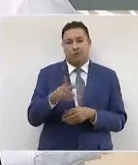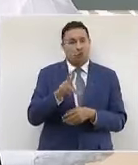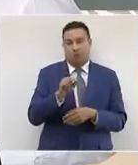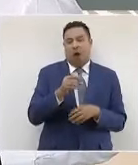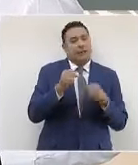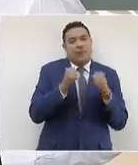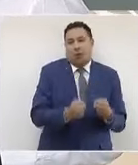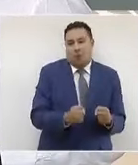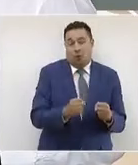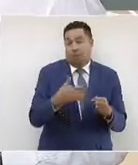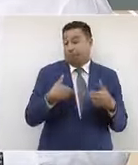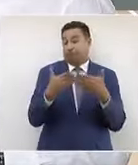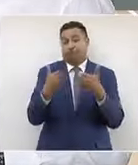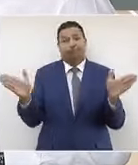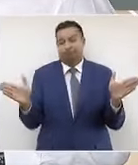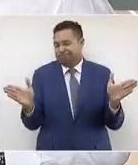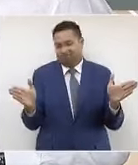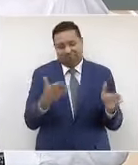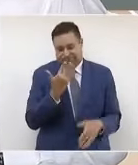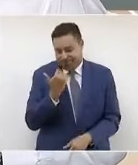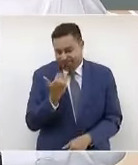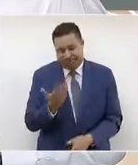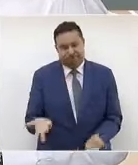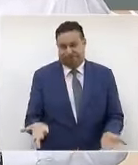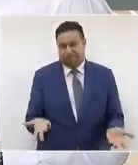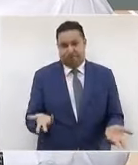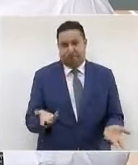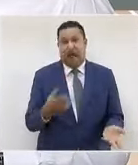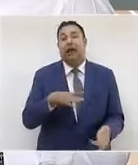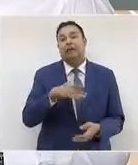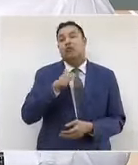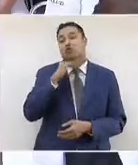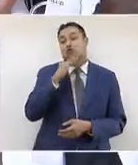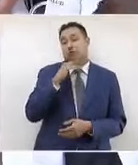popular. Lo que había era una gran corrupción,